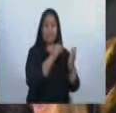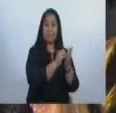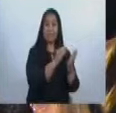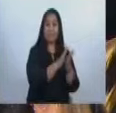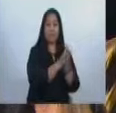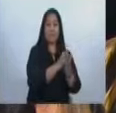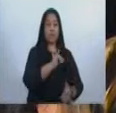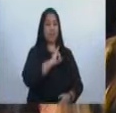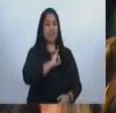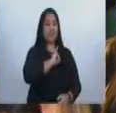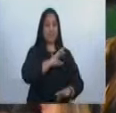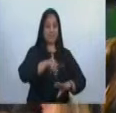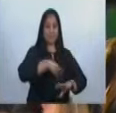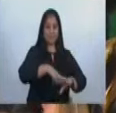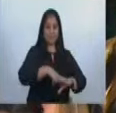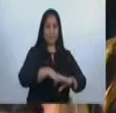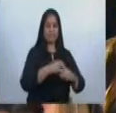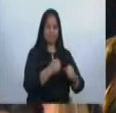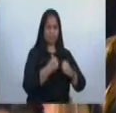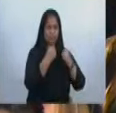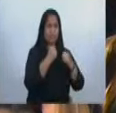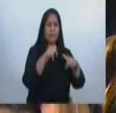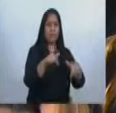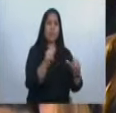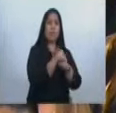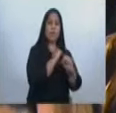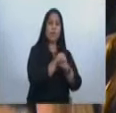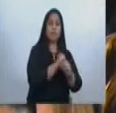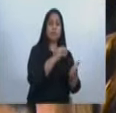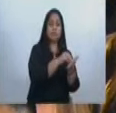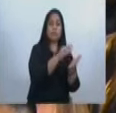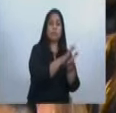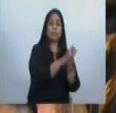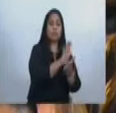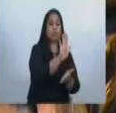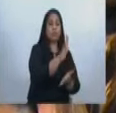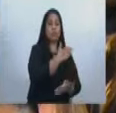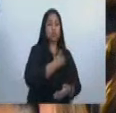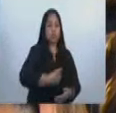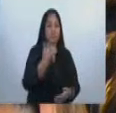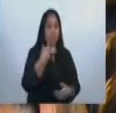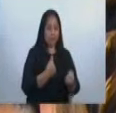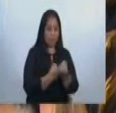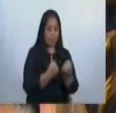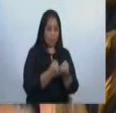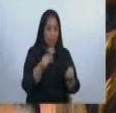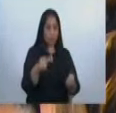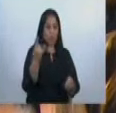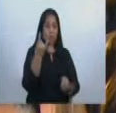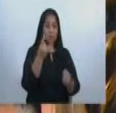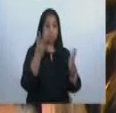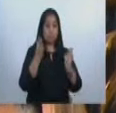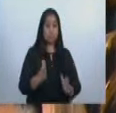una identidad nacional sólida qué estrategias implementará su gobierno para apoyar tanto a los estudiantes universitarios que se están